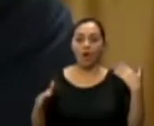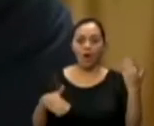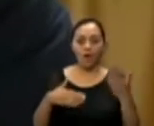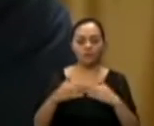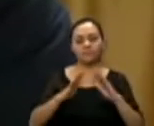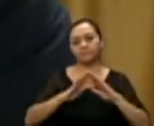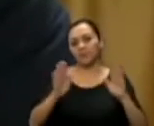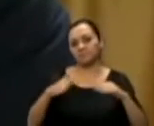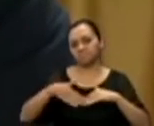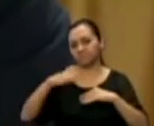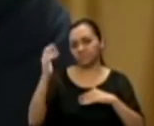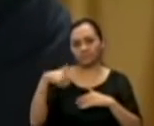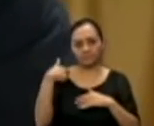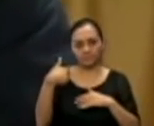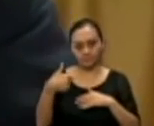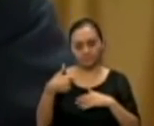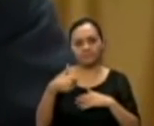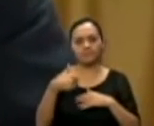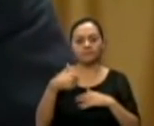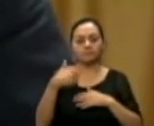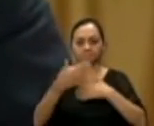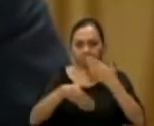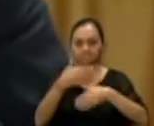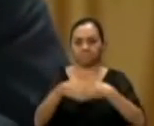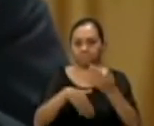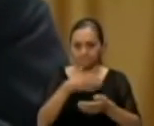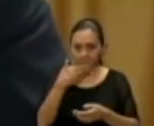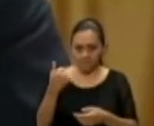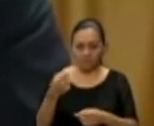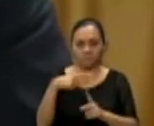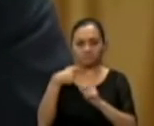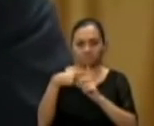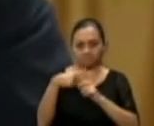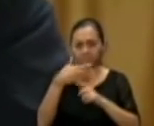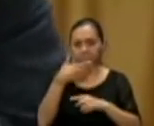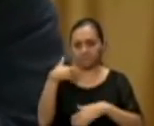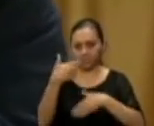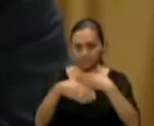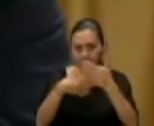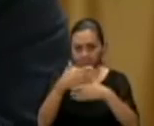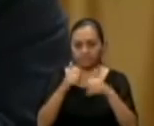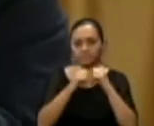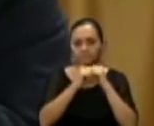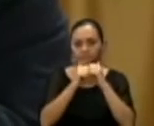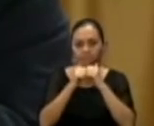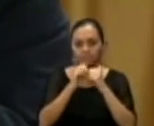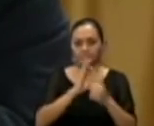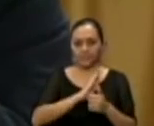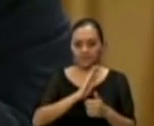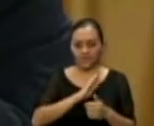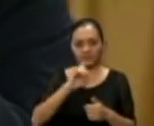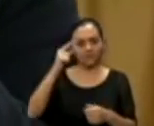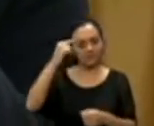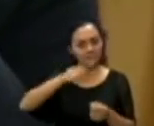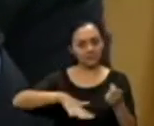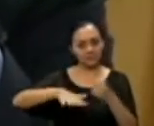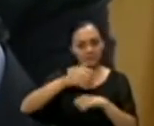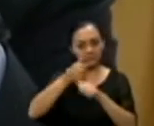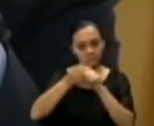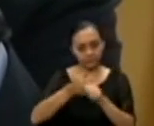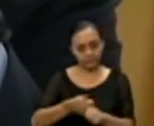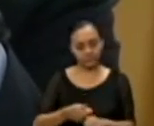se ha superado están marchando las cosas existe asistencia técnica acompañamiento por parte del estado y por supuesto las semillas certificadas